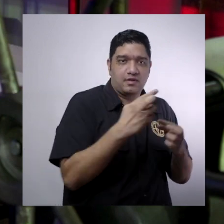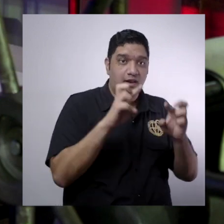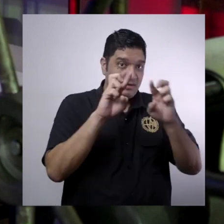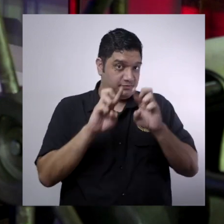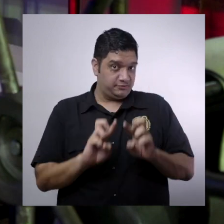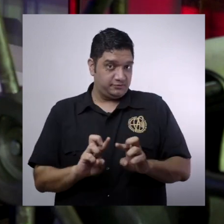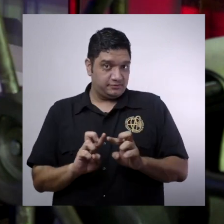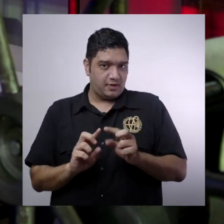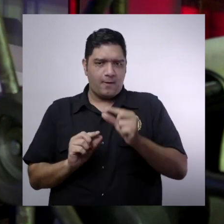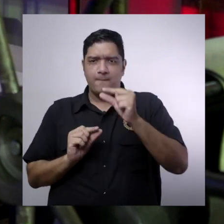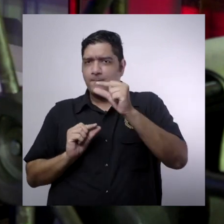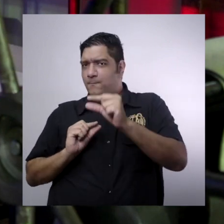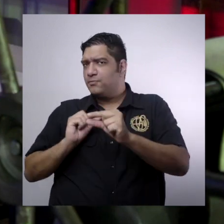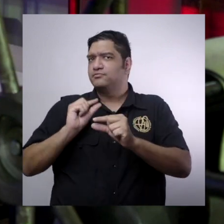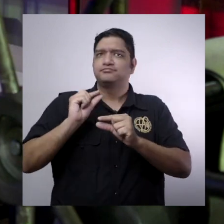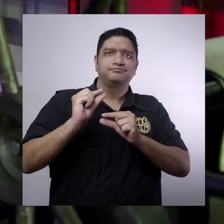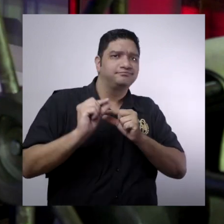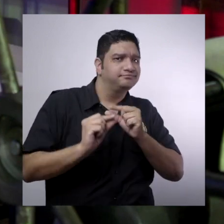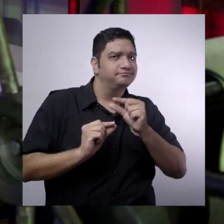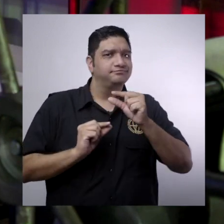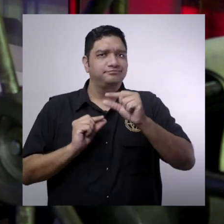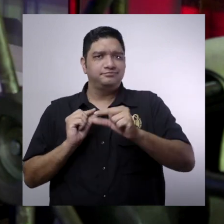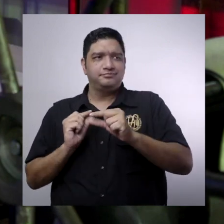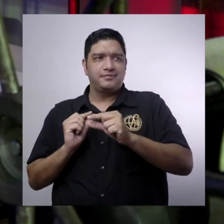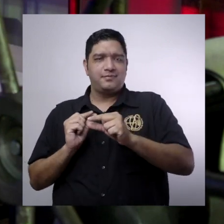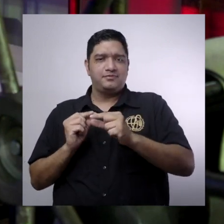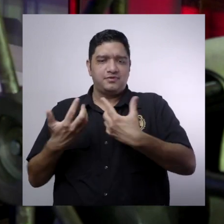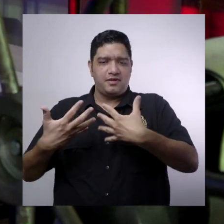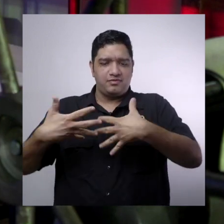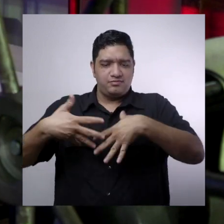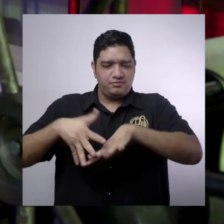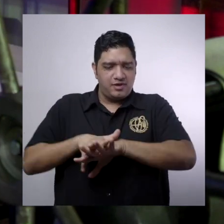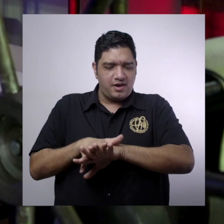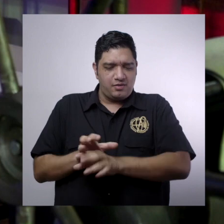vamos conformando el tronco,